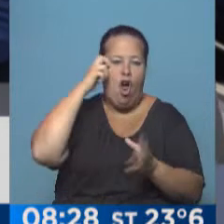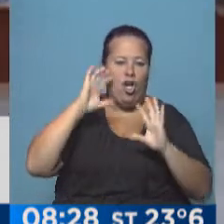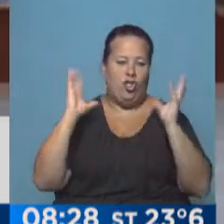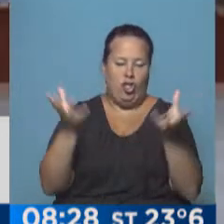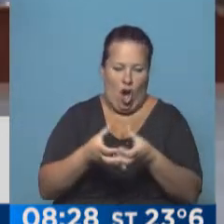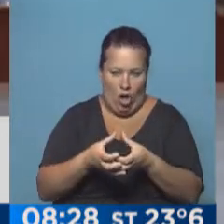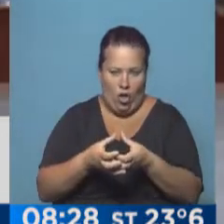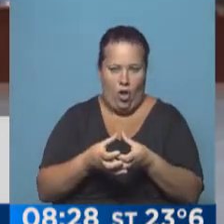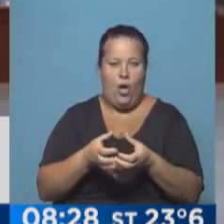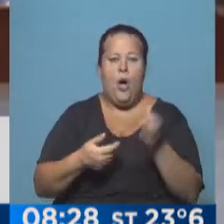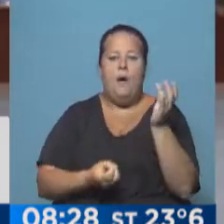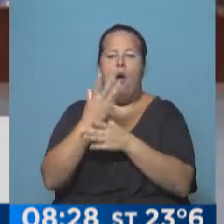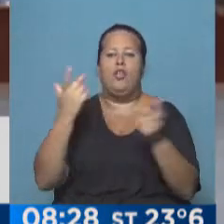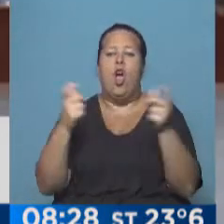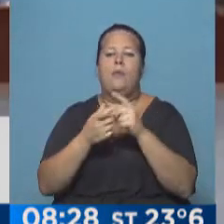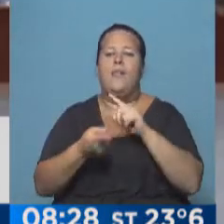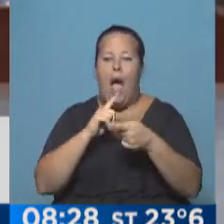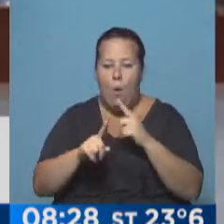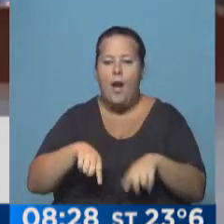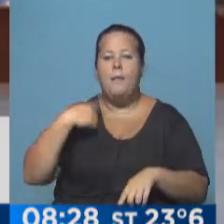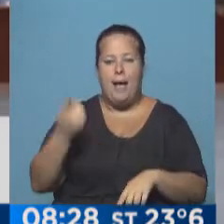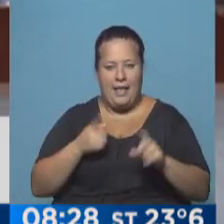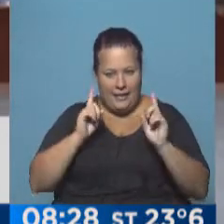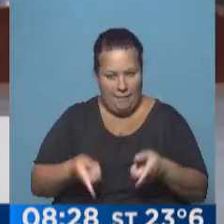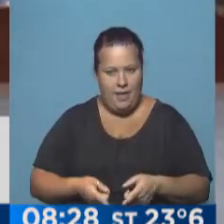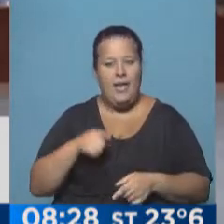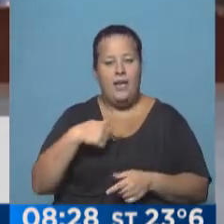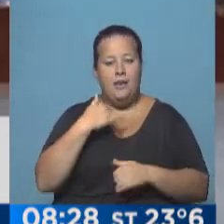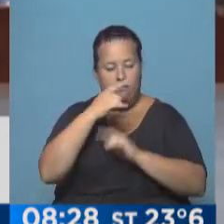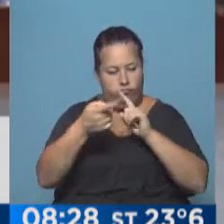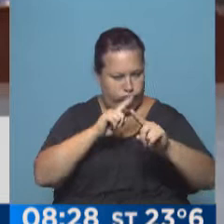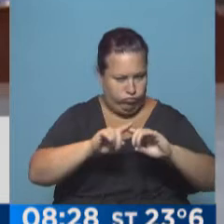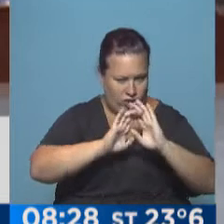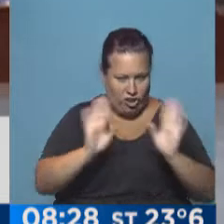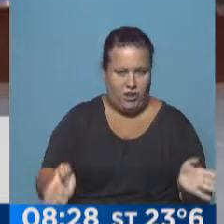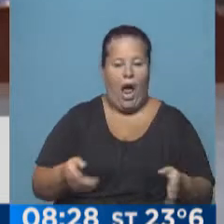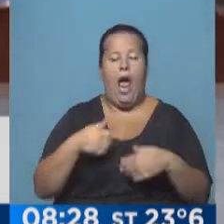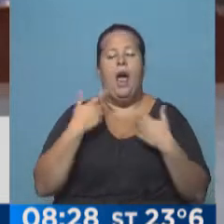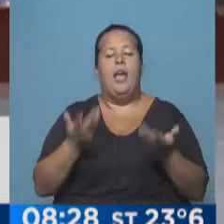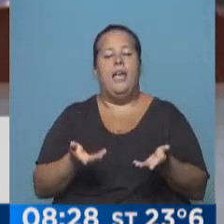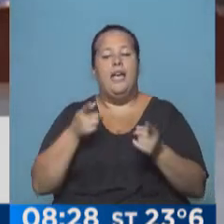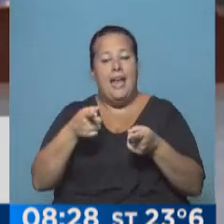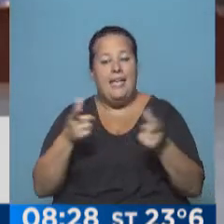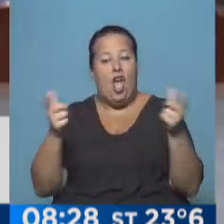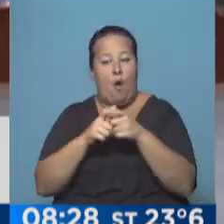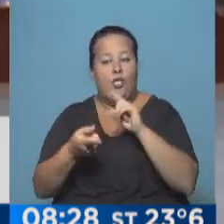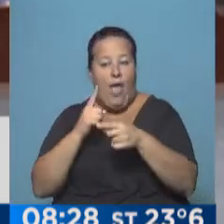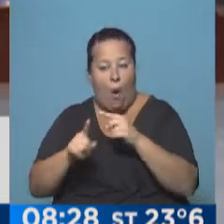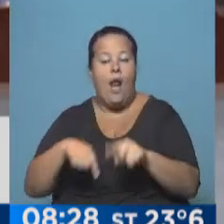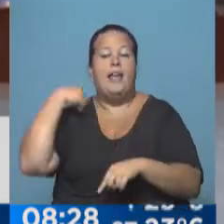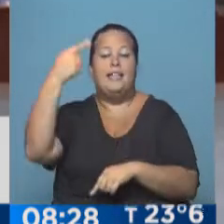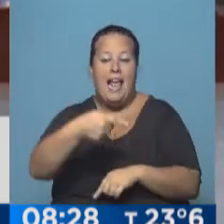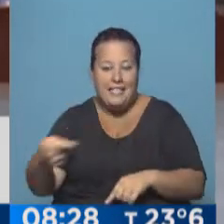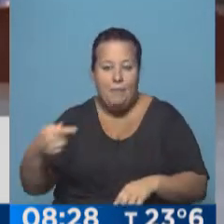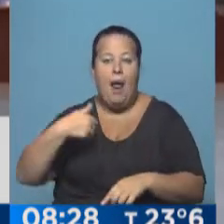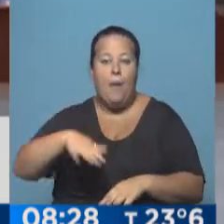general. Vamos a constituir la comisión de acuerdos mañana también, eso también lo hemos acordado, y con esa comisión de acuerdos la semana que viene